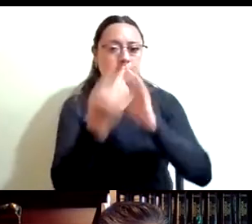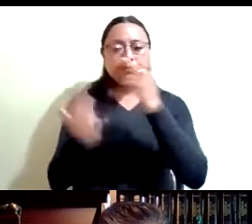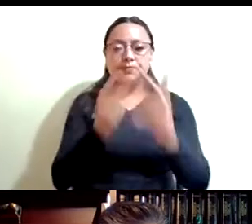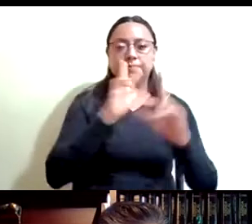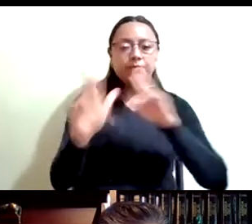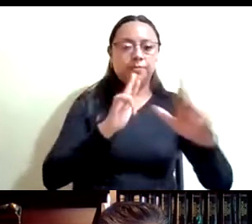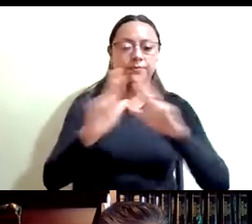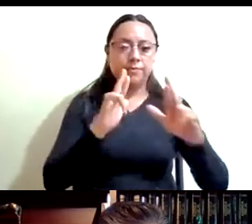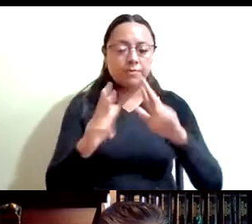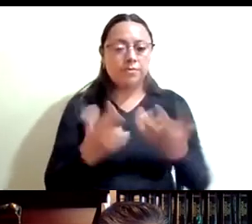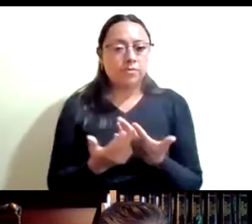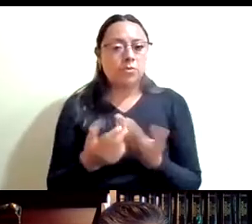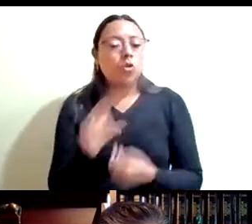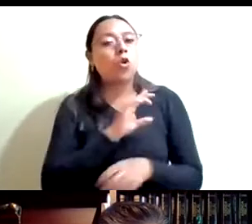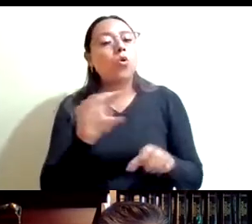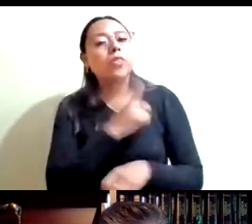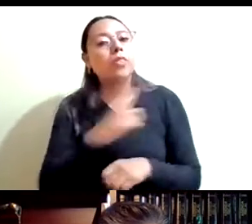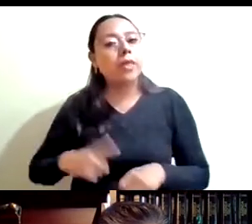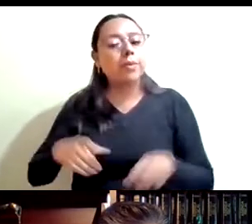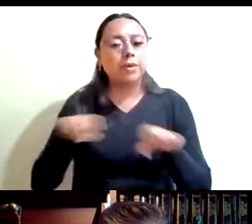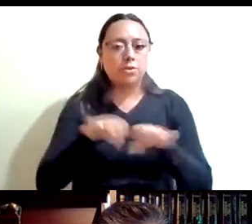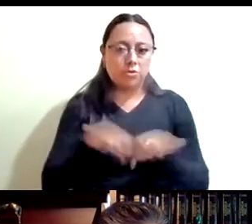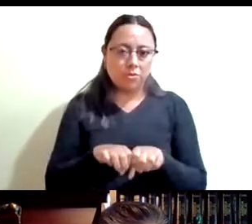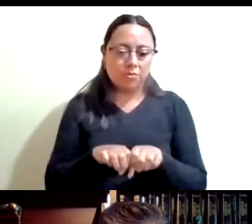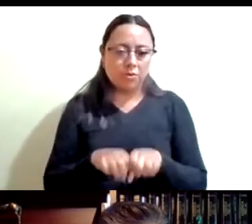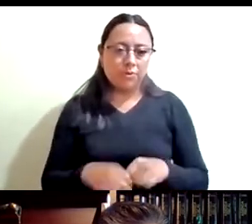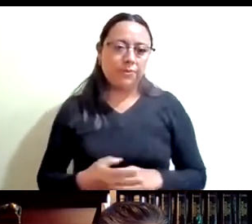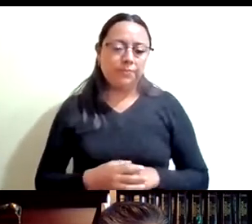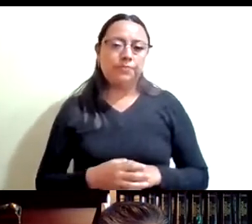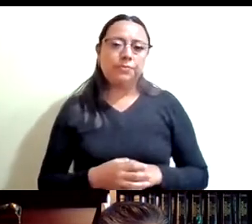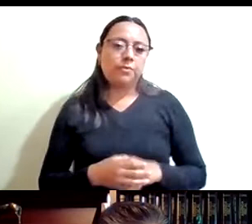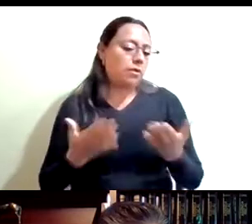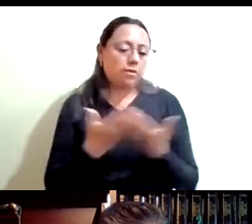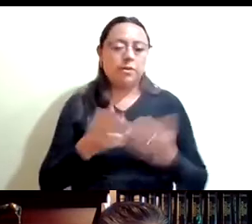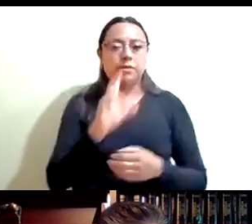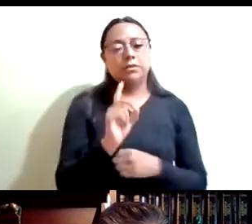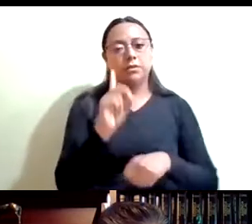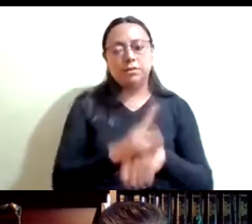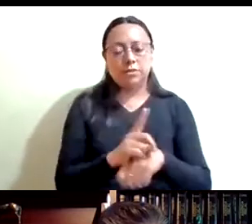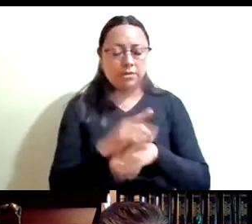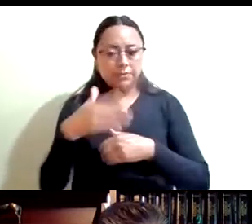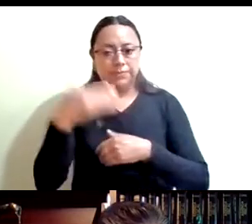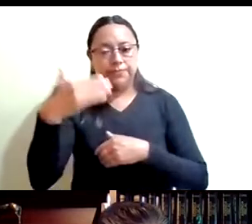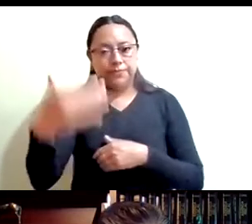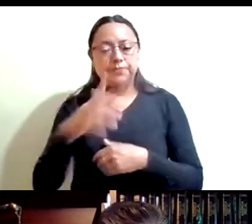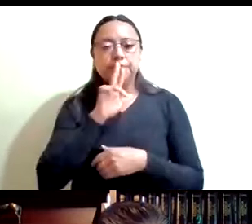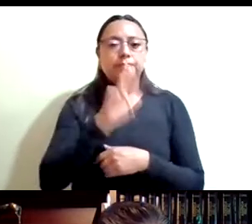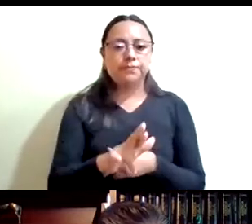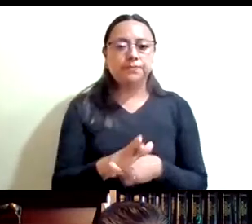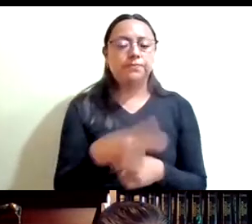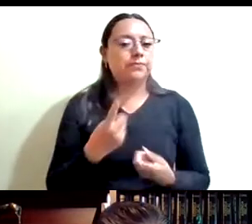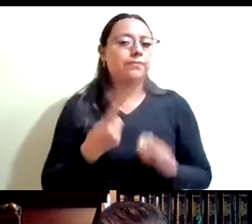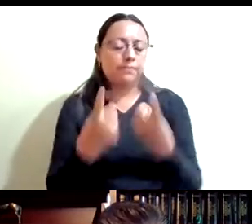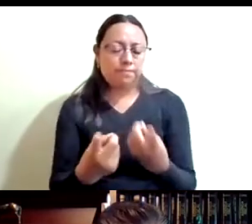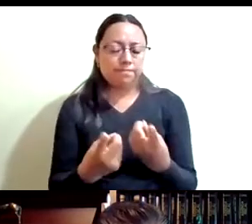solicitarse por mayoría del Congreso durante los 30 días posteriores a la respuesta que emita el ente de